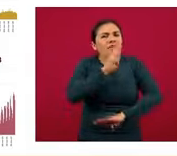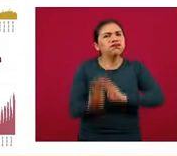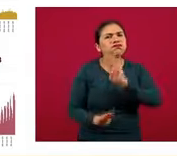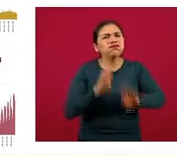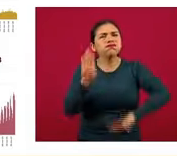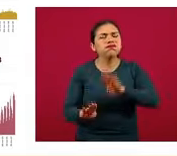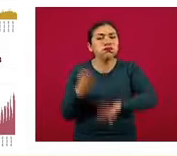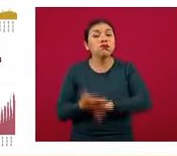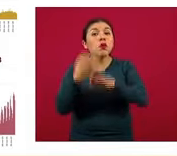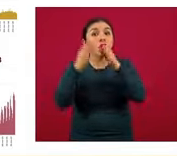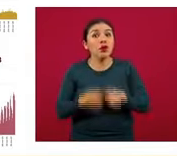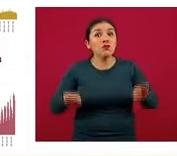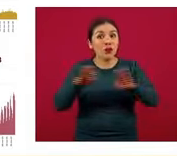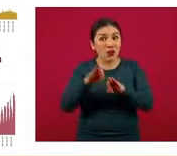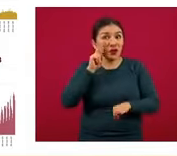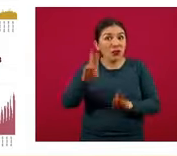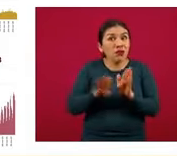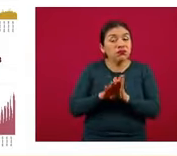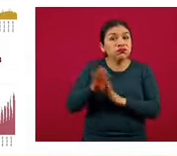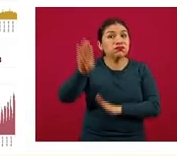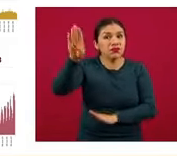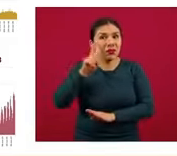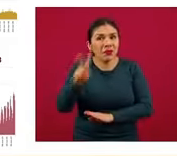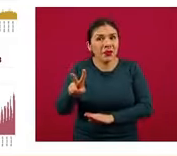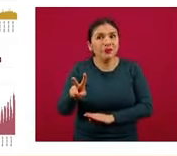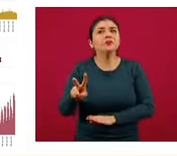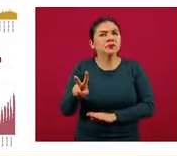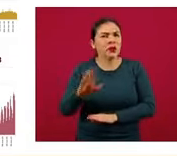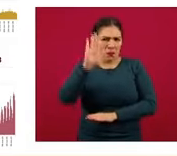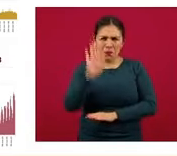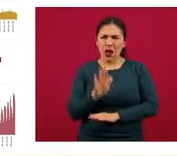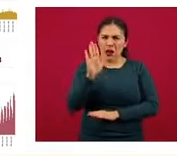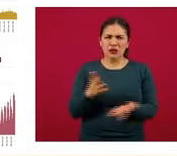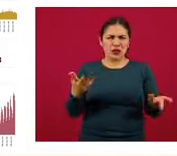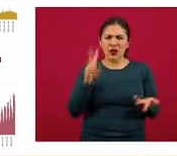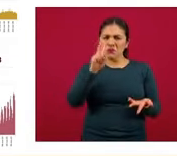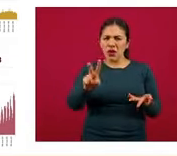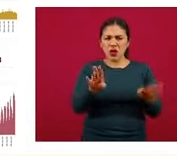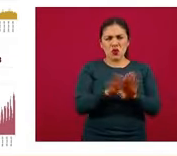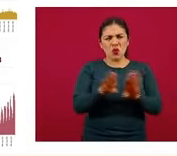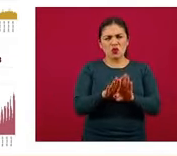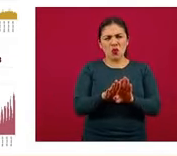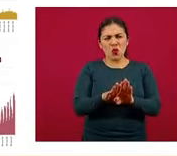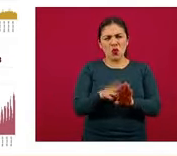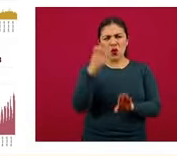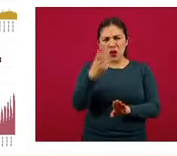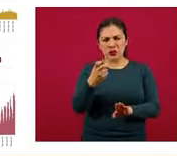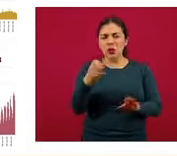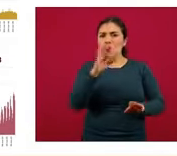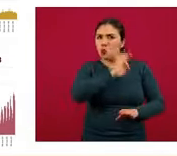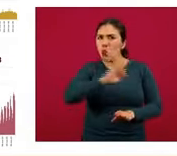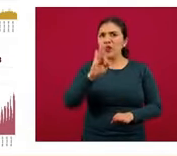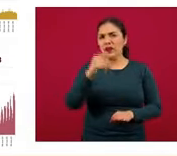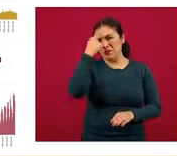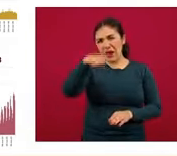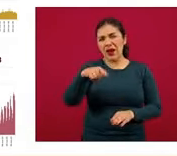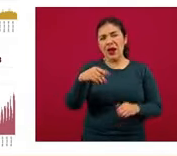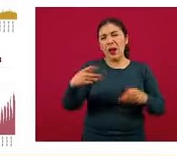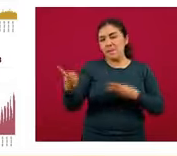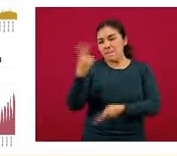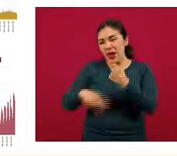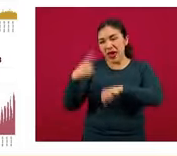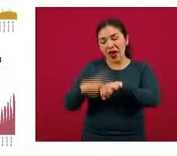ocurrencia importante en relación a las defunciones, aunque pareciera que así como lo está logrando en su curva de